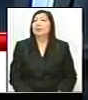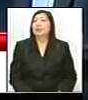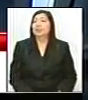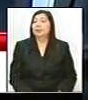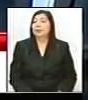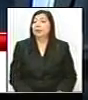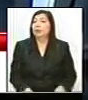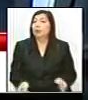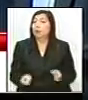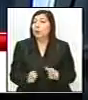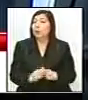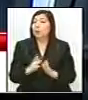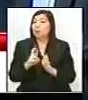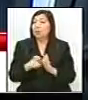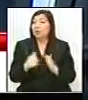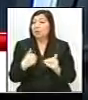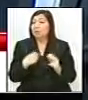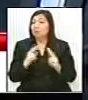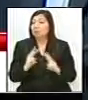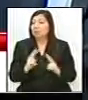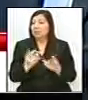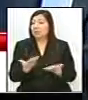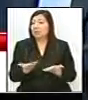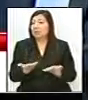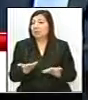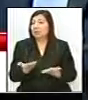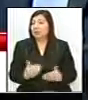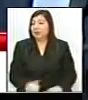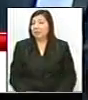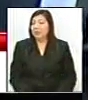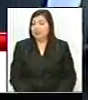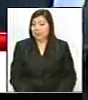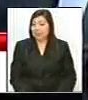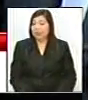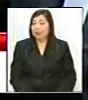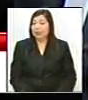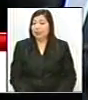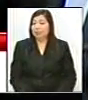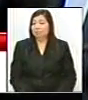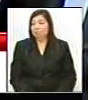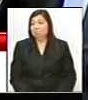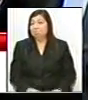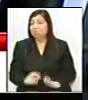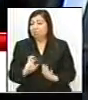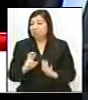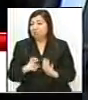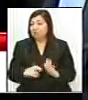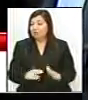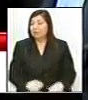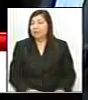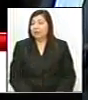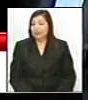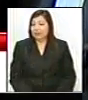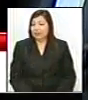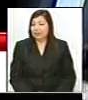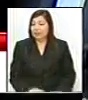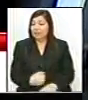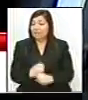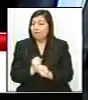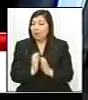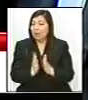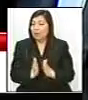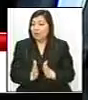a través de justamente los programas que estoy viendo que ha mencionado el señor ministro, ¿no? De los programas de